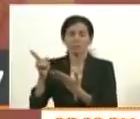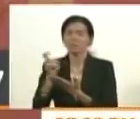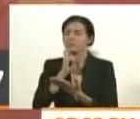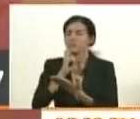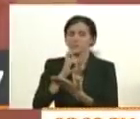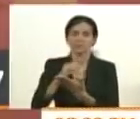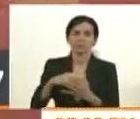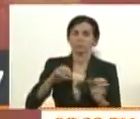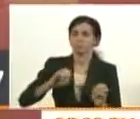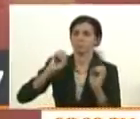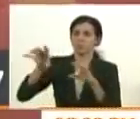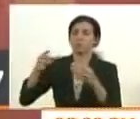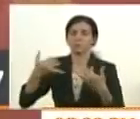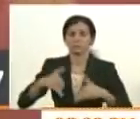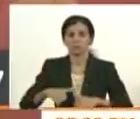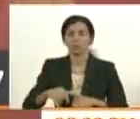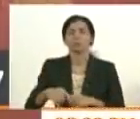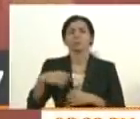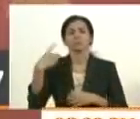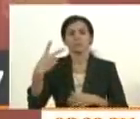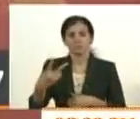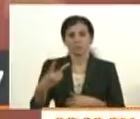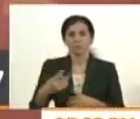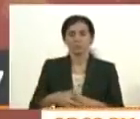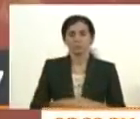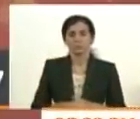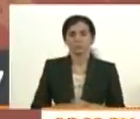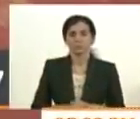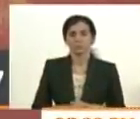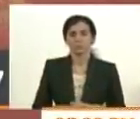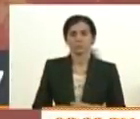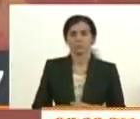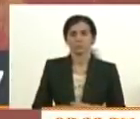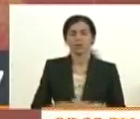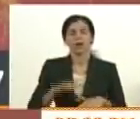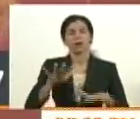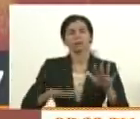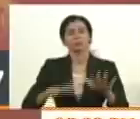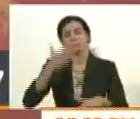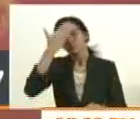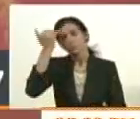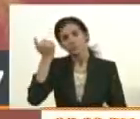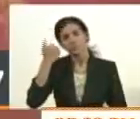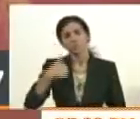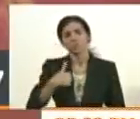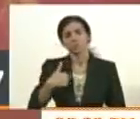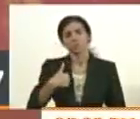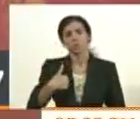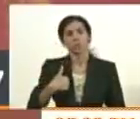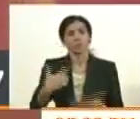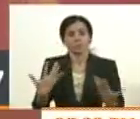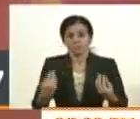primero. Y segundo, a veces se me ha olvidado de que yo existo